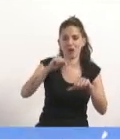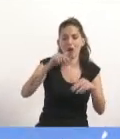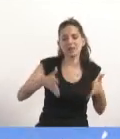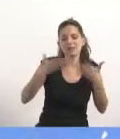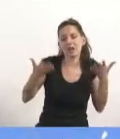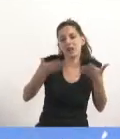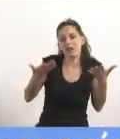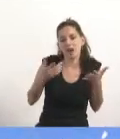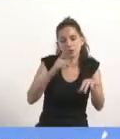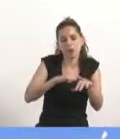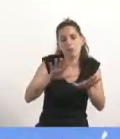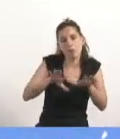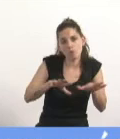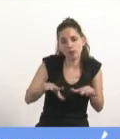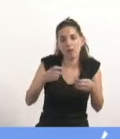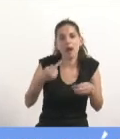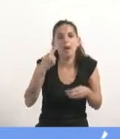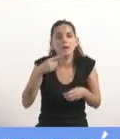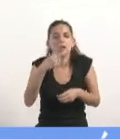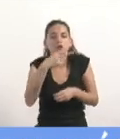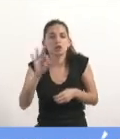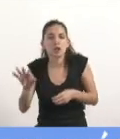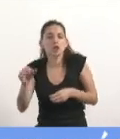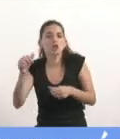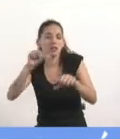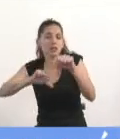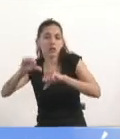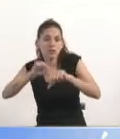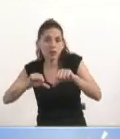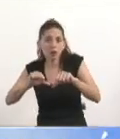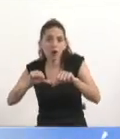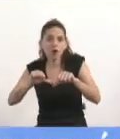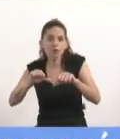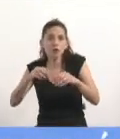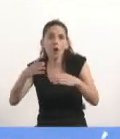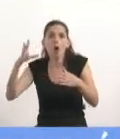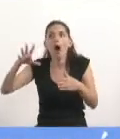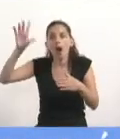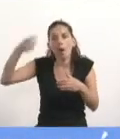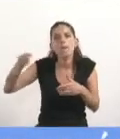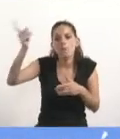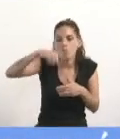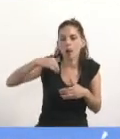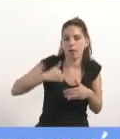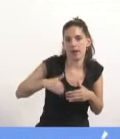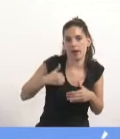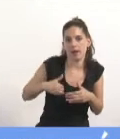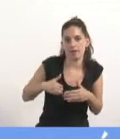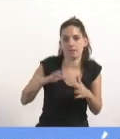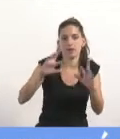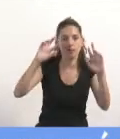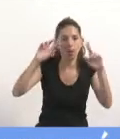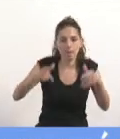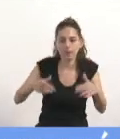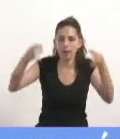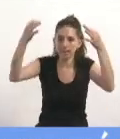para que más de 1.200 científicos, no tengo el número preciso, hayan sido repatriados con un programa extraordinario en su